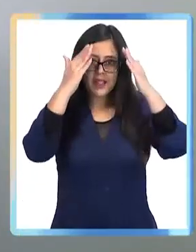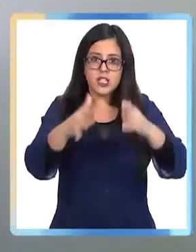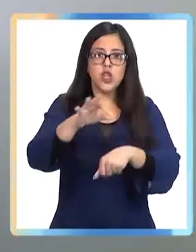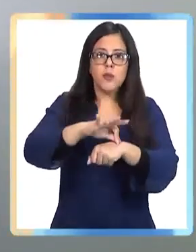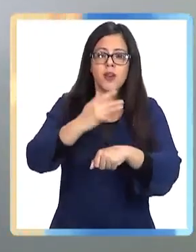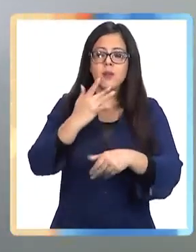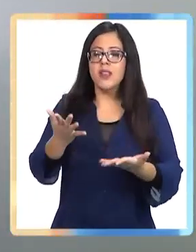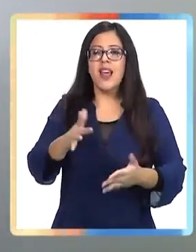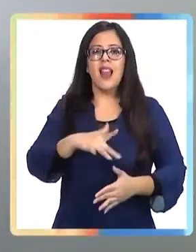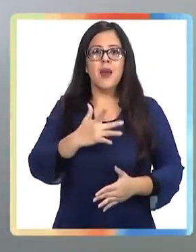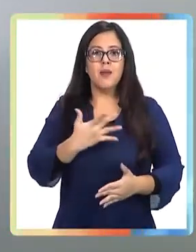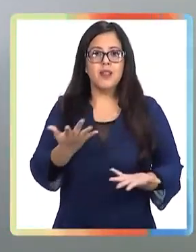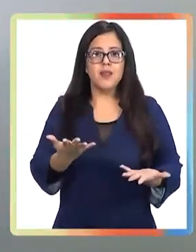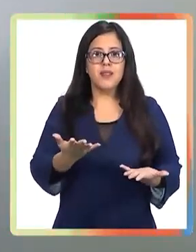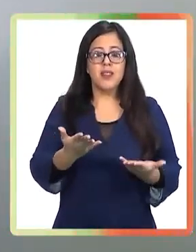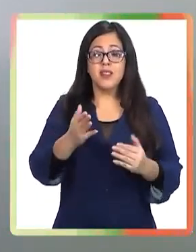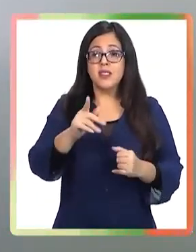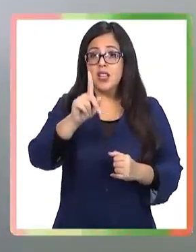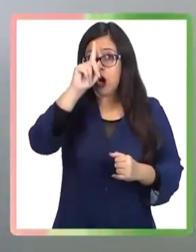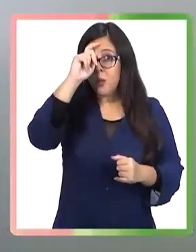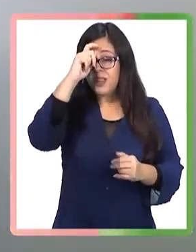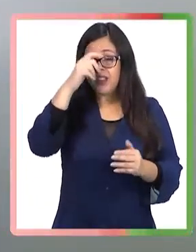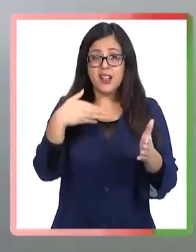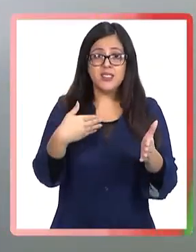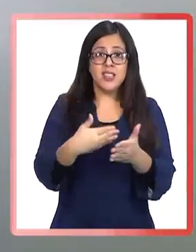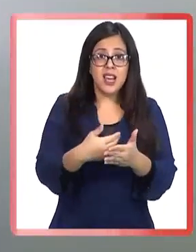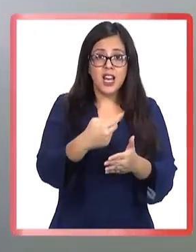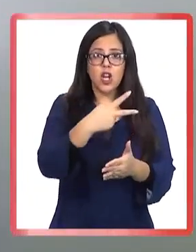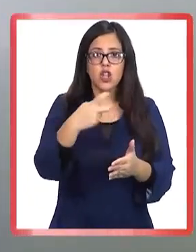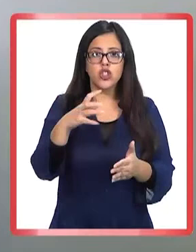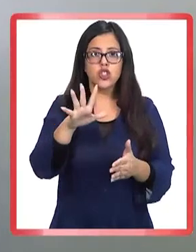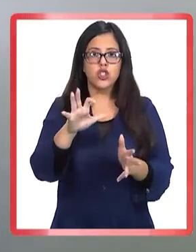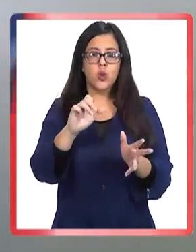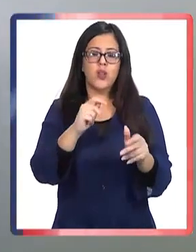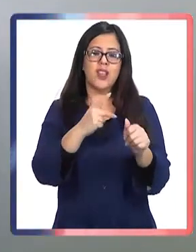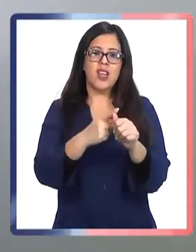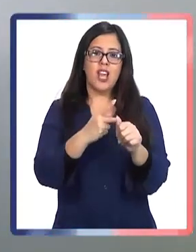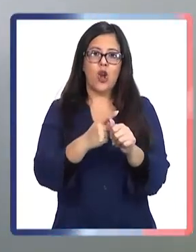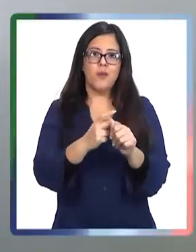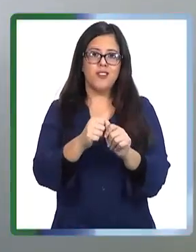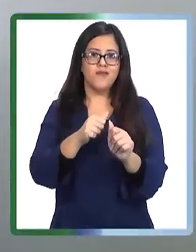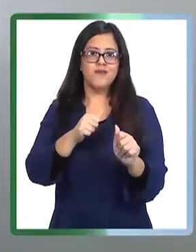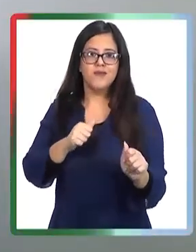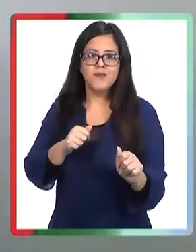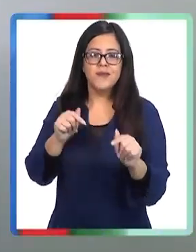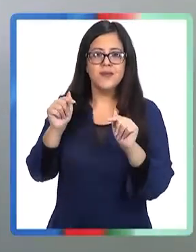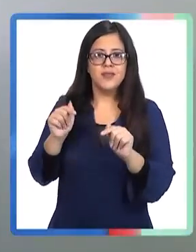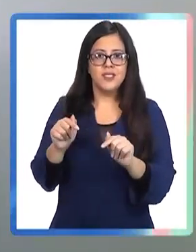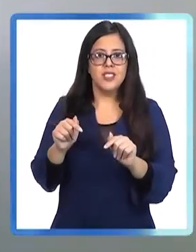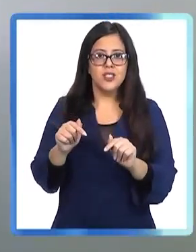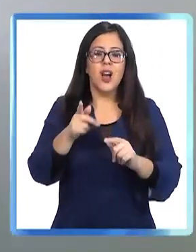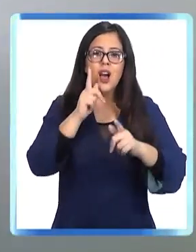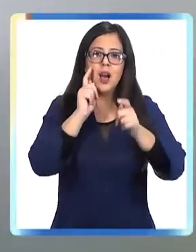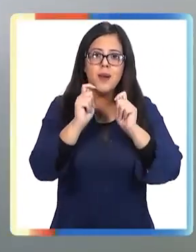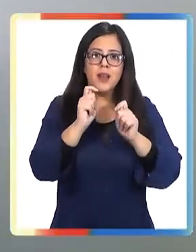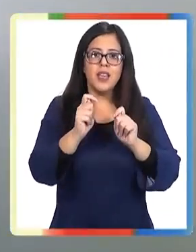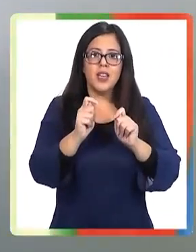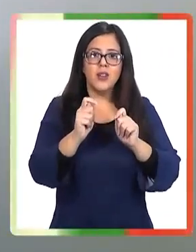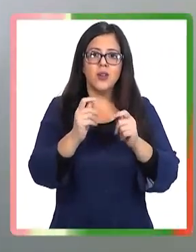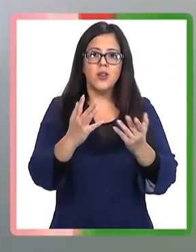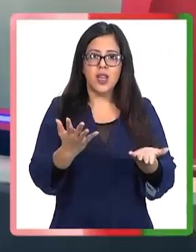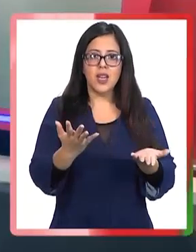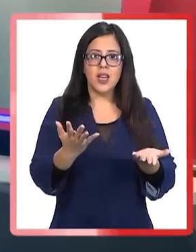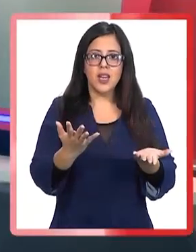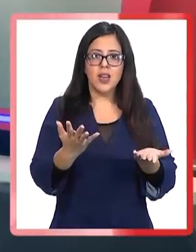atención médica, porque lamentablemente el único hospital cercano que tenemos está a 250 kilómetros. Y eso pone en serio riesgo la